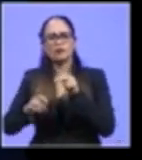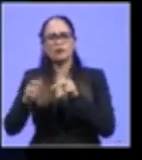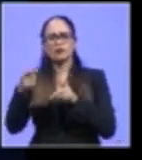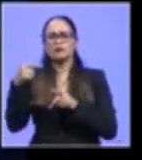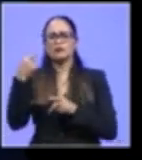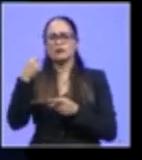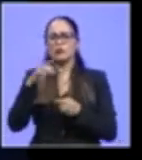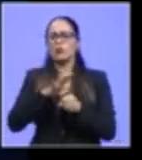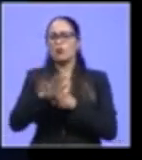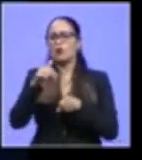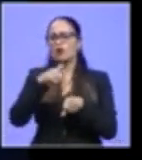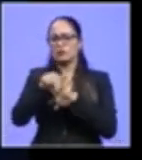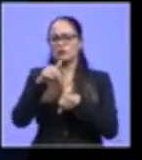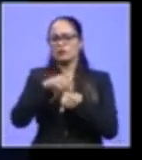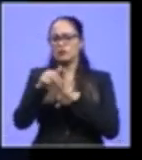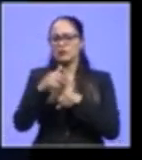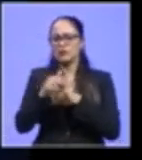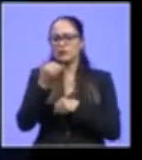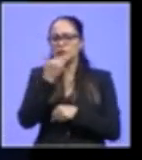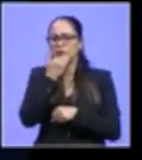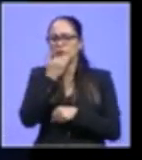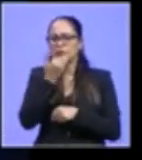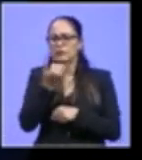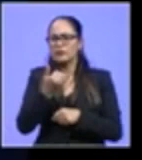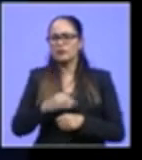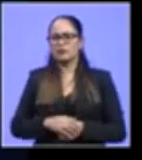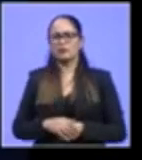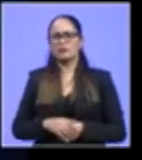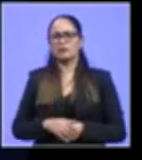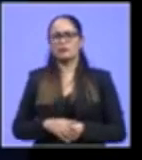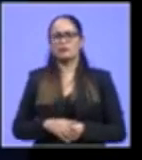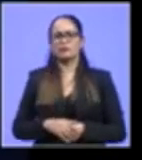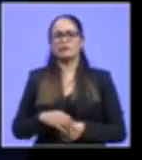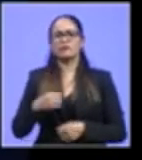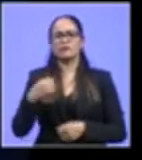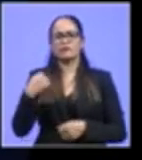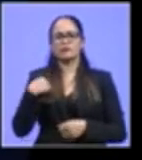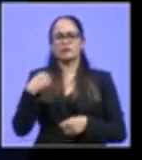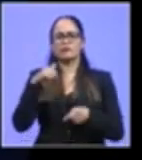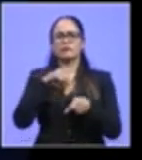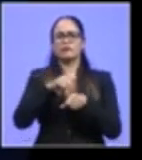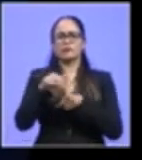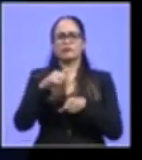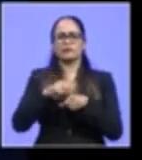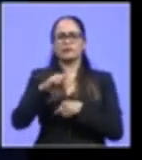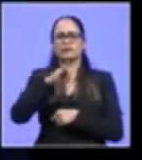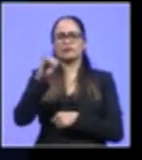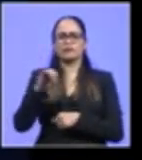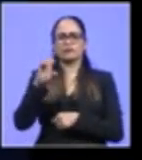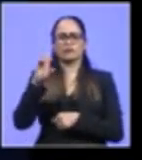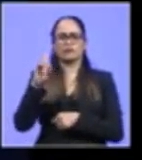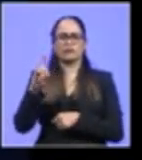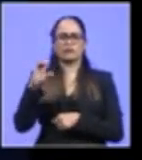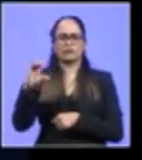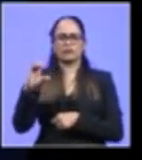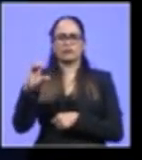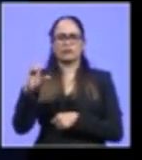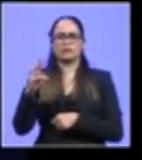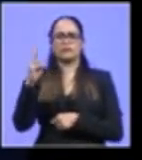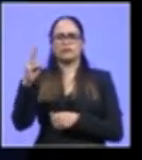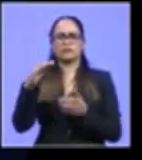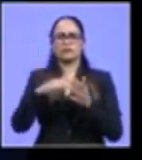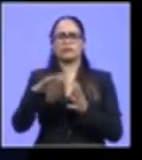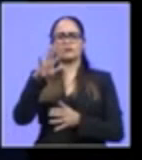nacional electoral de negar el registro a mexico libre entre otras razones por no haber acreditado el origen de recursos de diversos